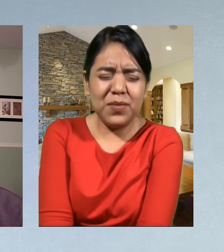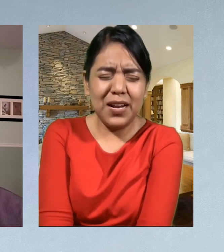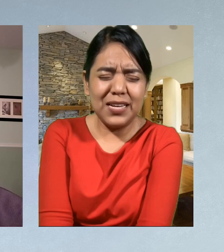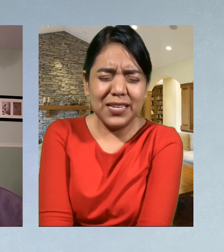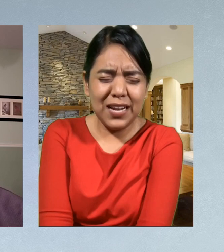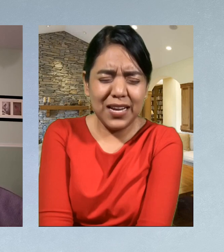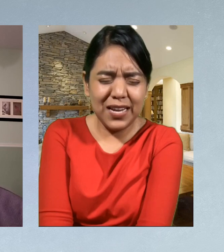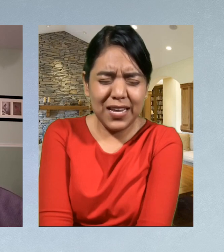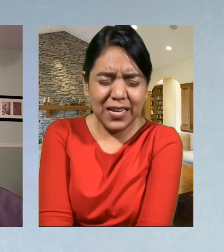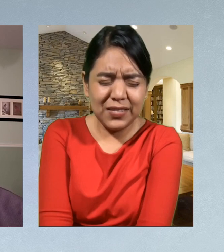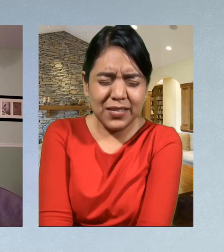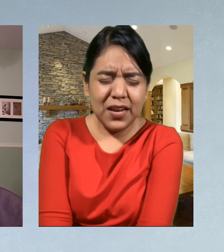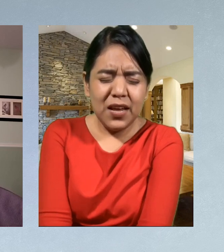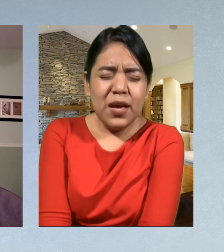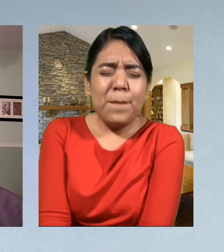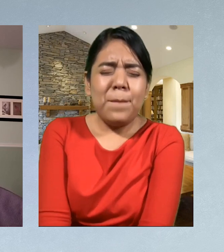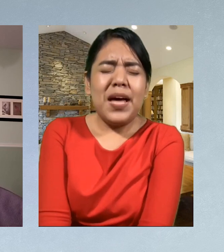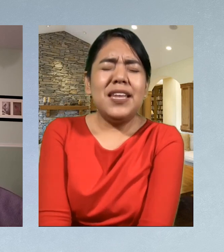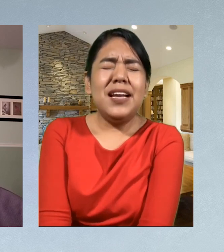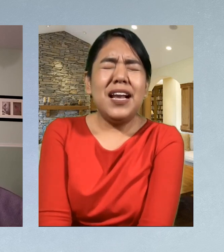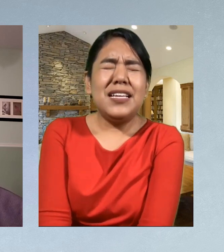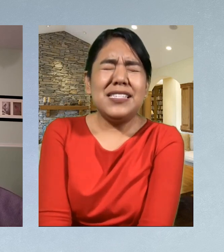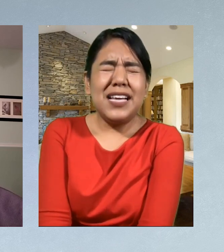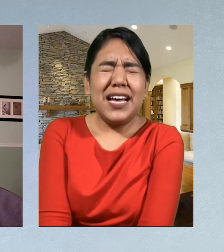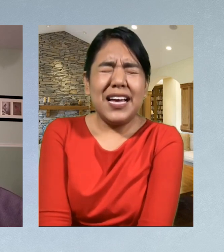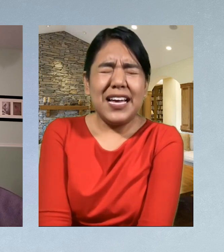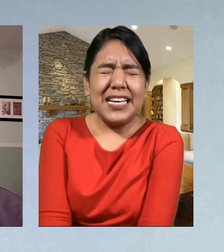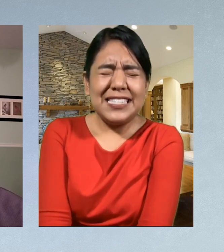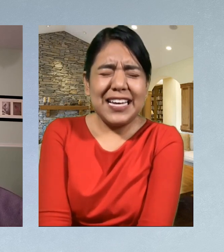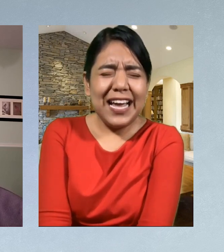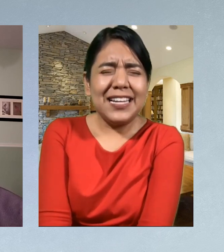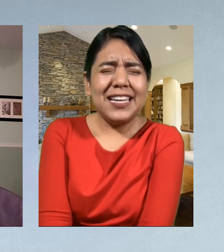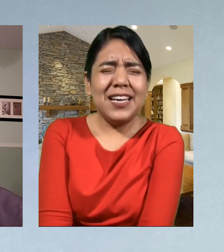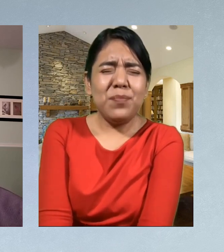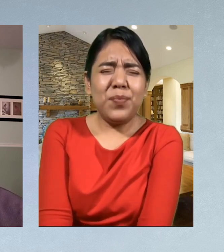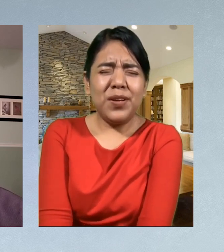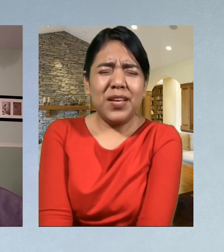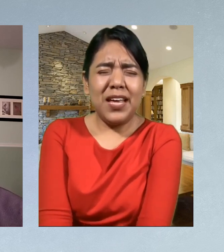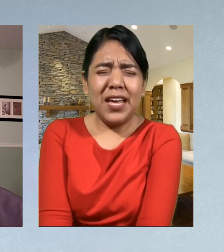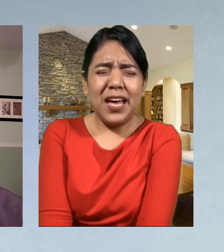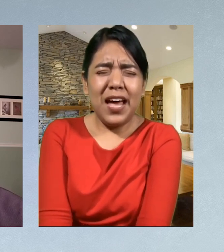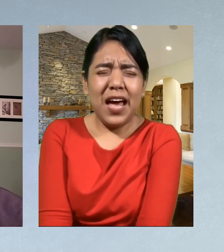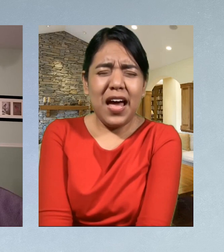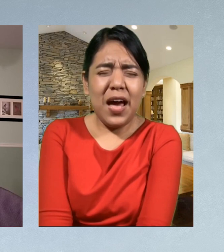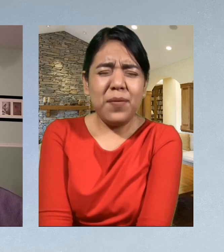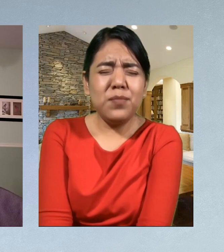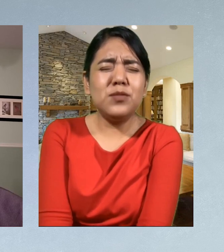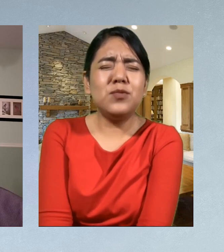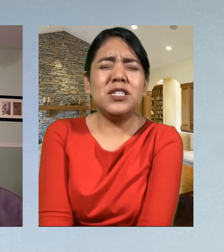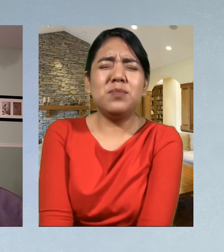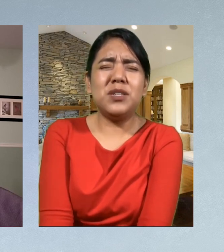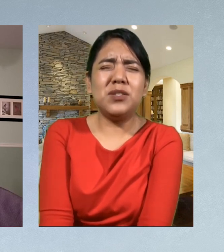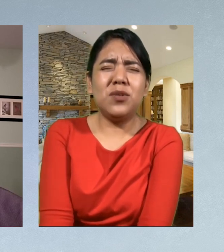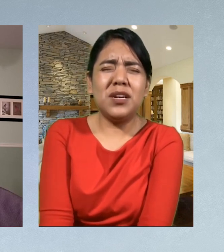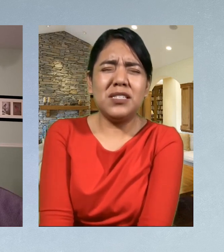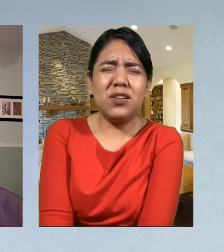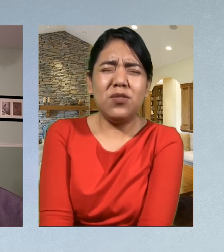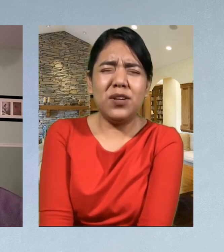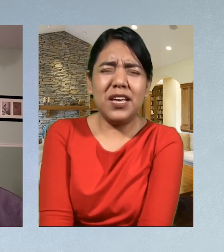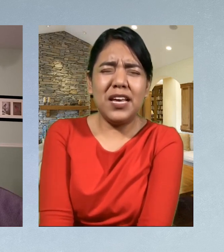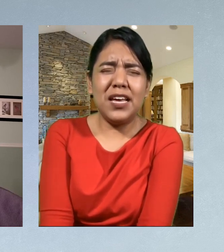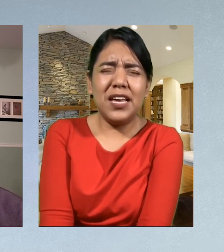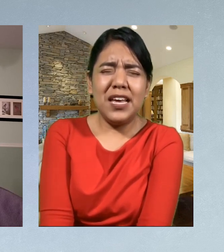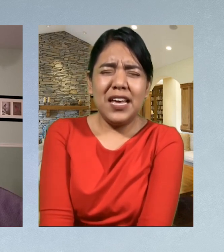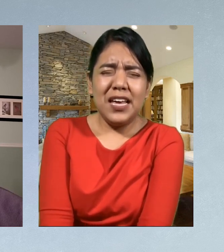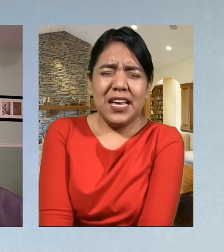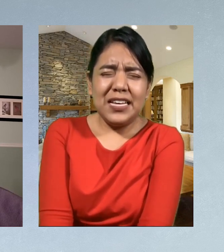y también las alegrías. Padre, la lista es grande porque habemos muchas personas, Señor,